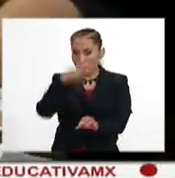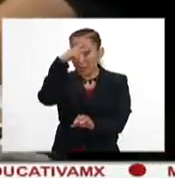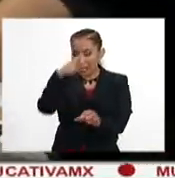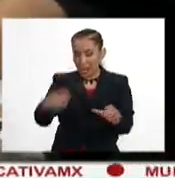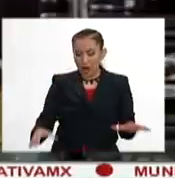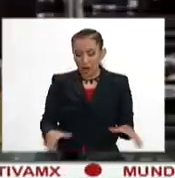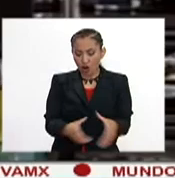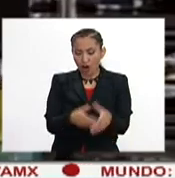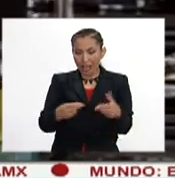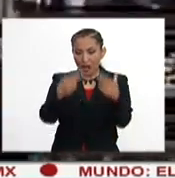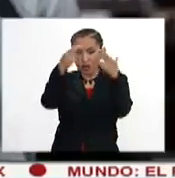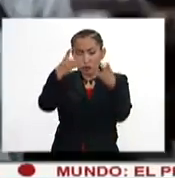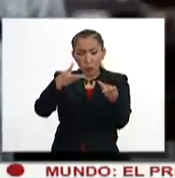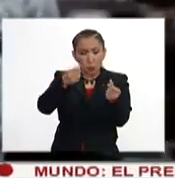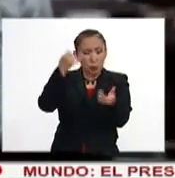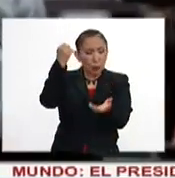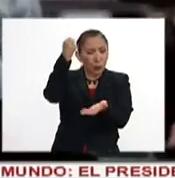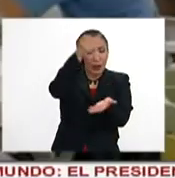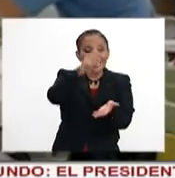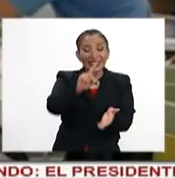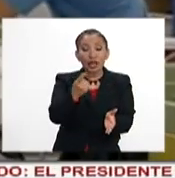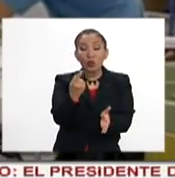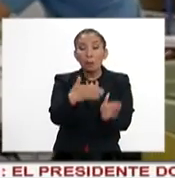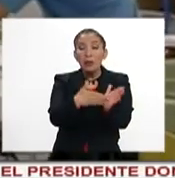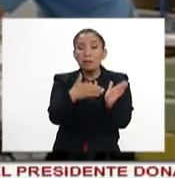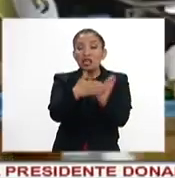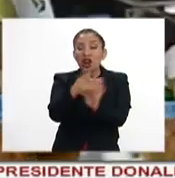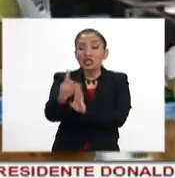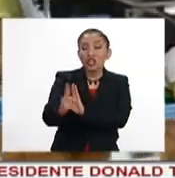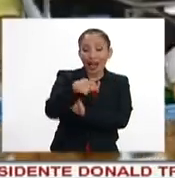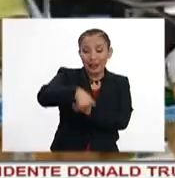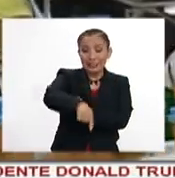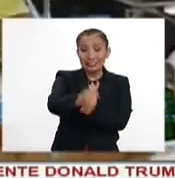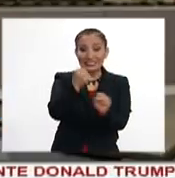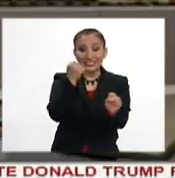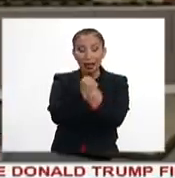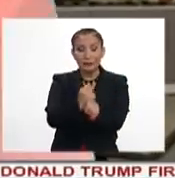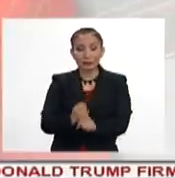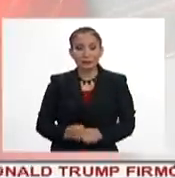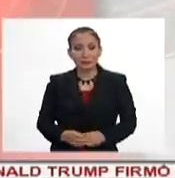Mexicano de Negocios una inversión de más de 31,000 millones de dólares para este año.